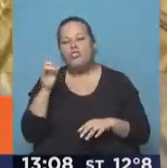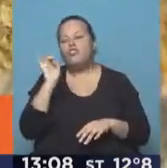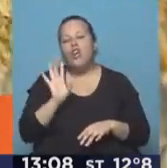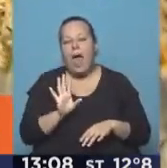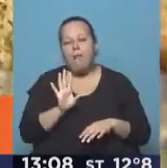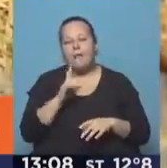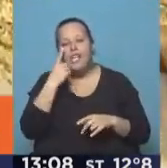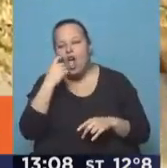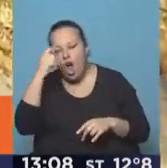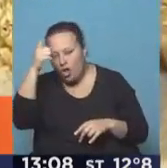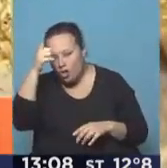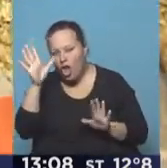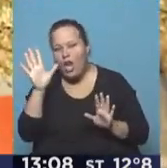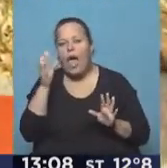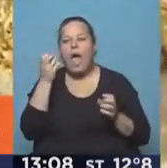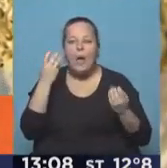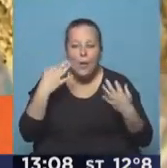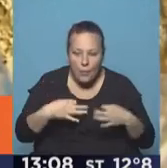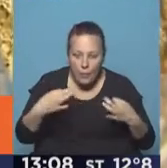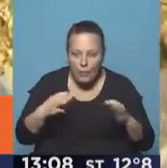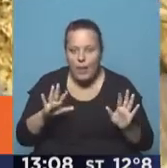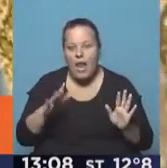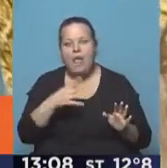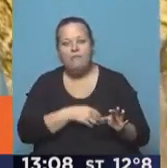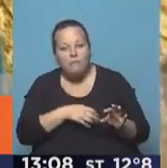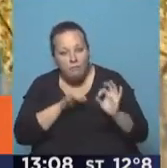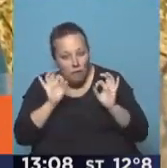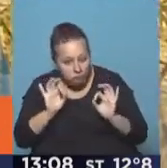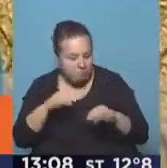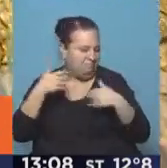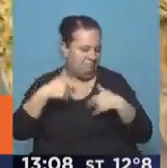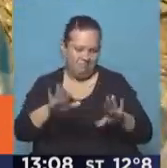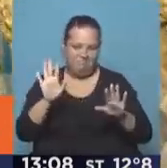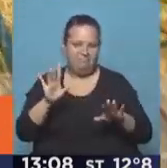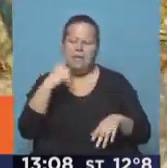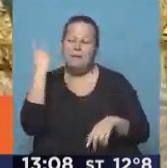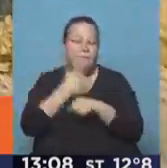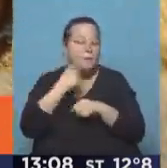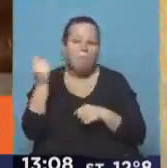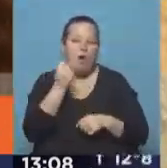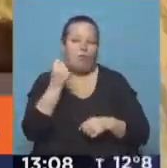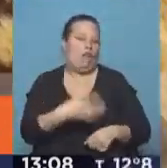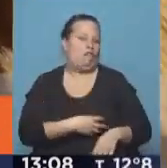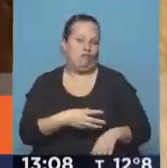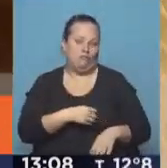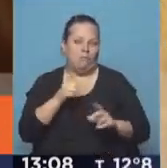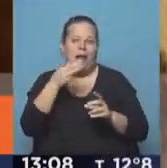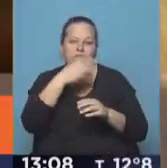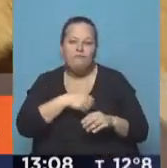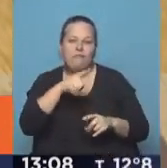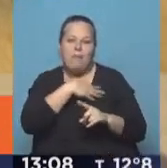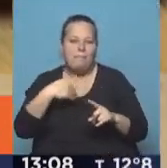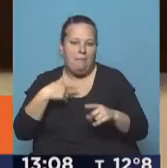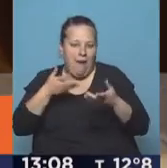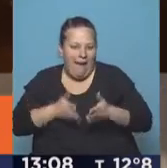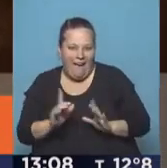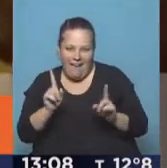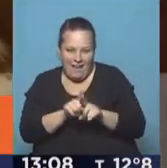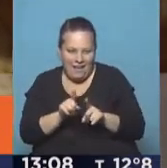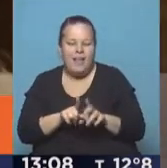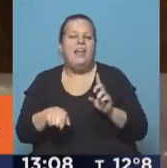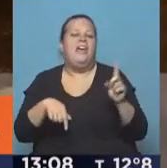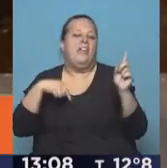de controlarla, que esté bien y que haya mamado, que lo principal, que haya tomado el calostro las primeras horas de vida,